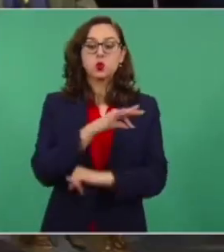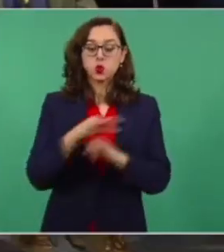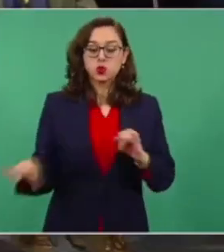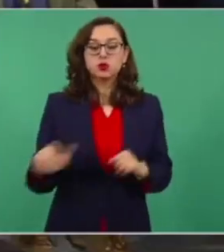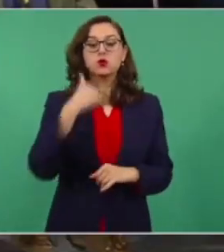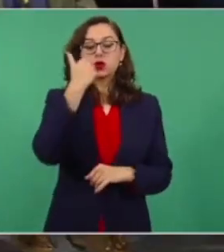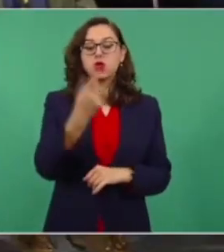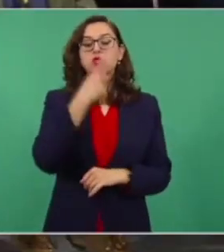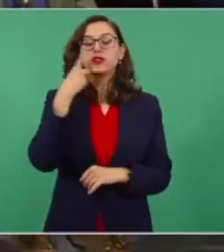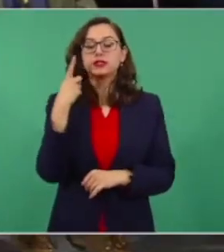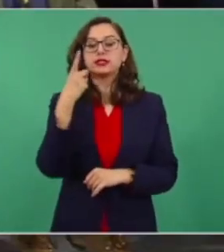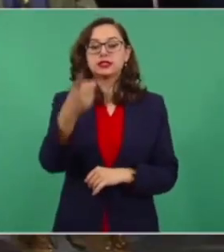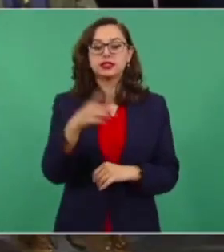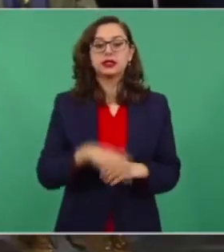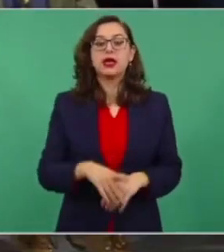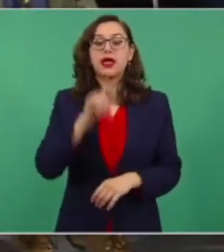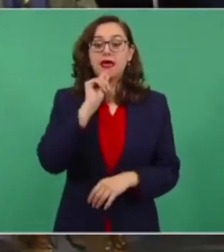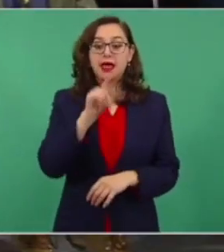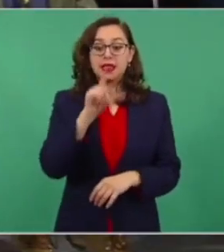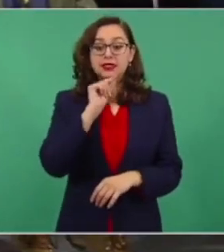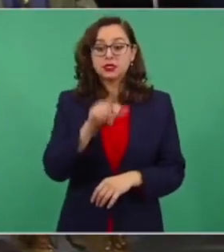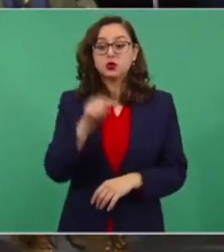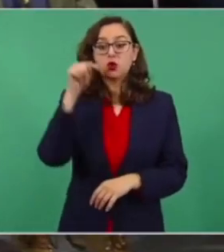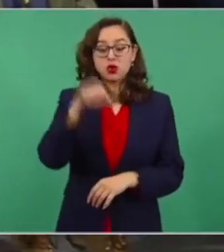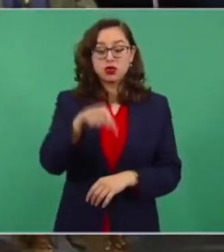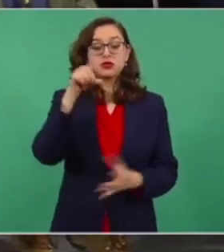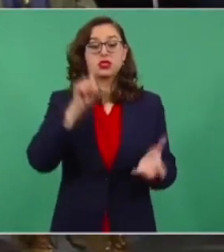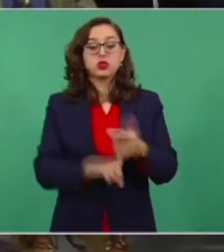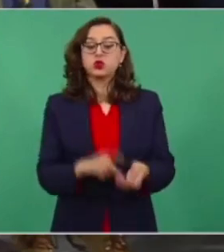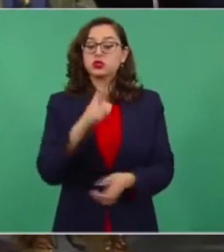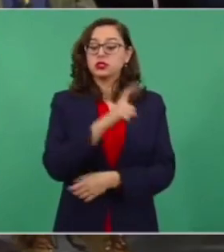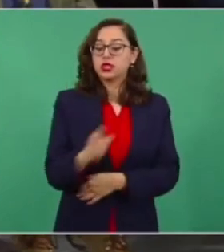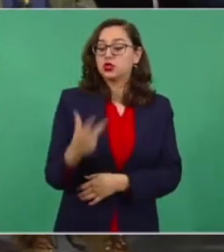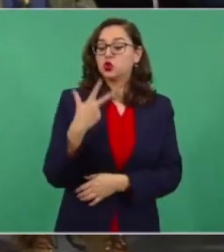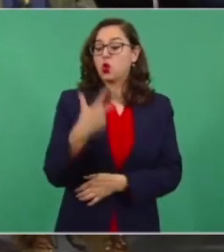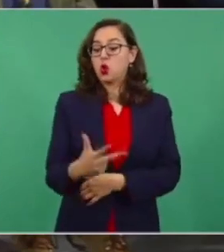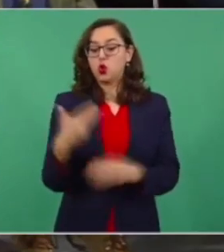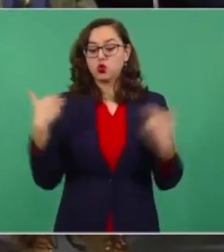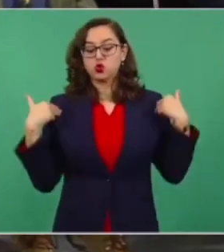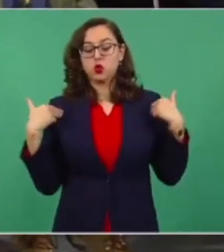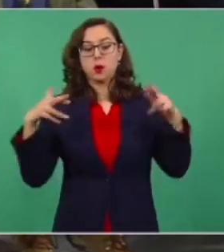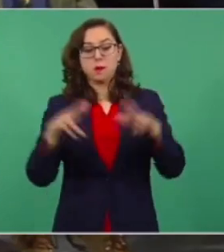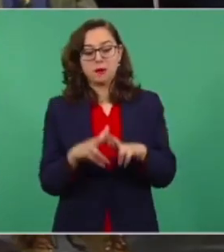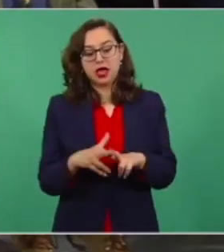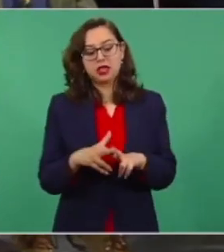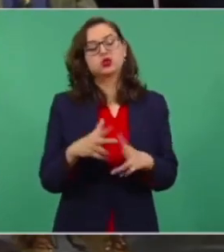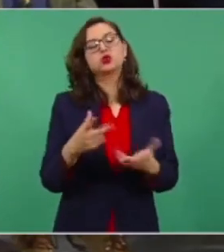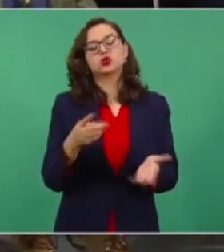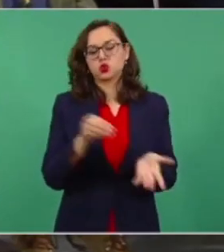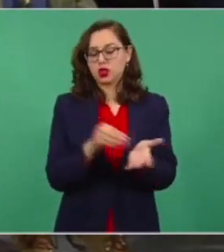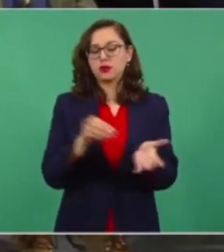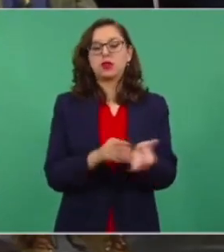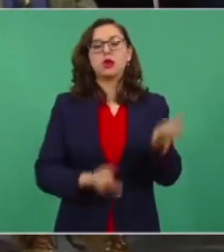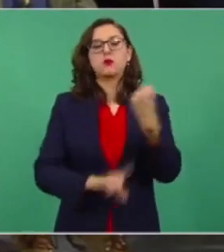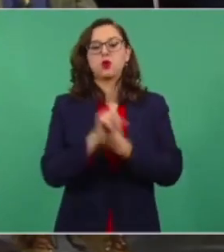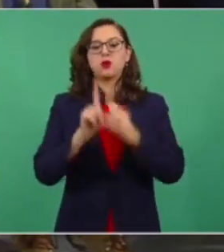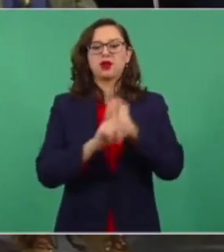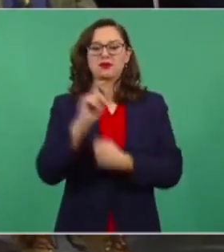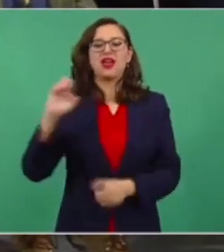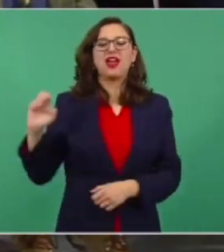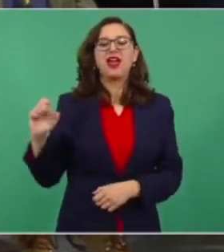que en Jalisco aún hay 108 maestros afectados por la reforma educativa de Peña Nieto. De